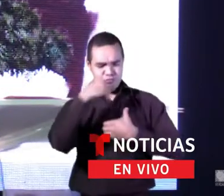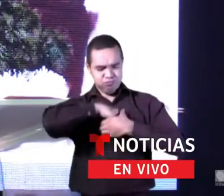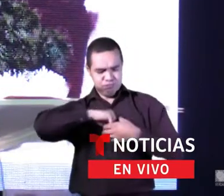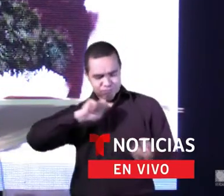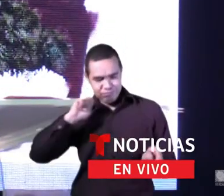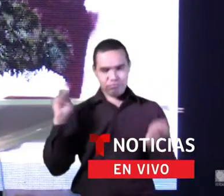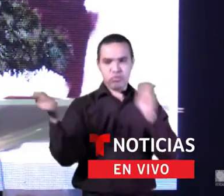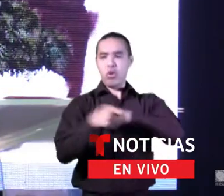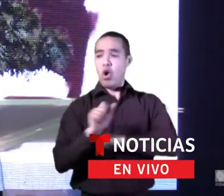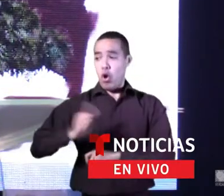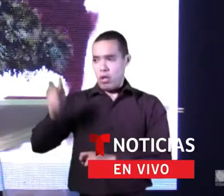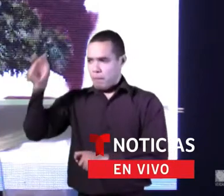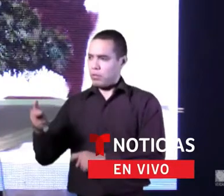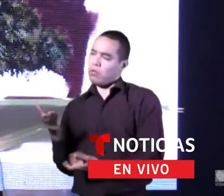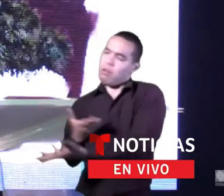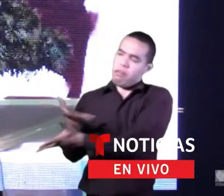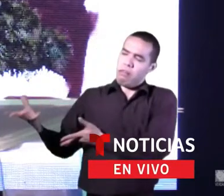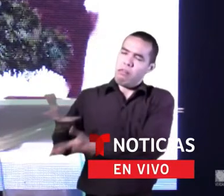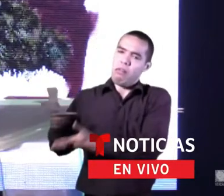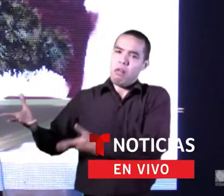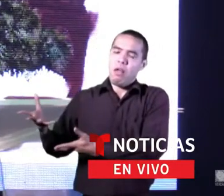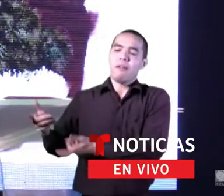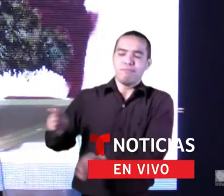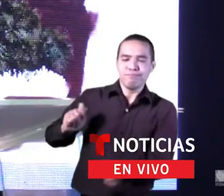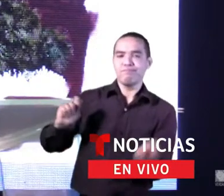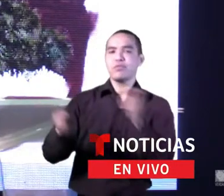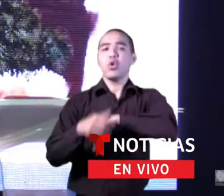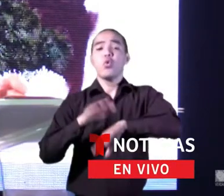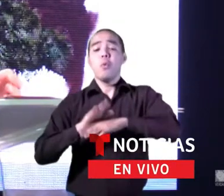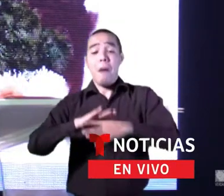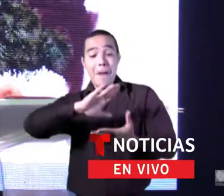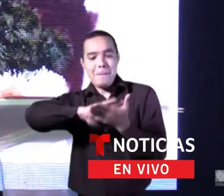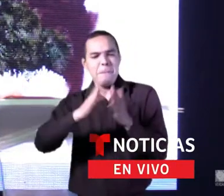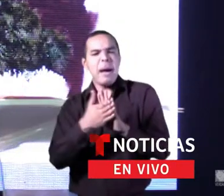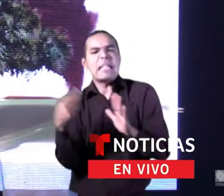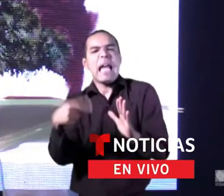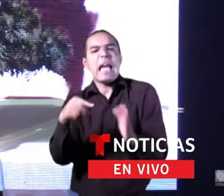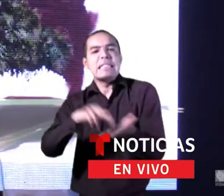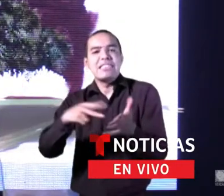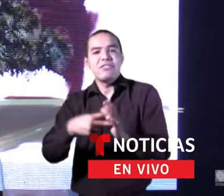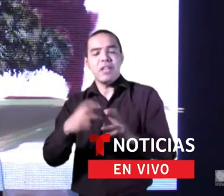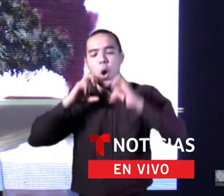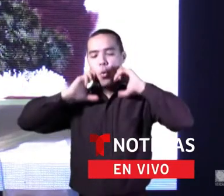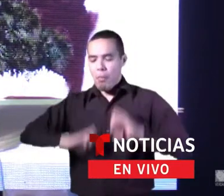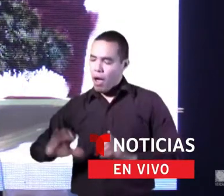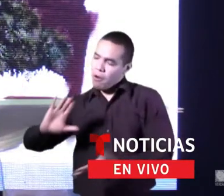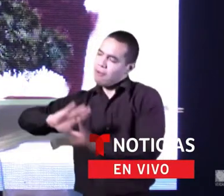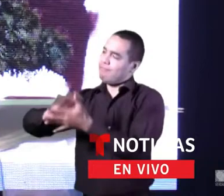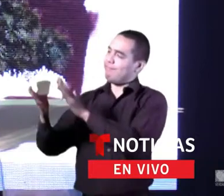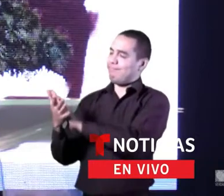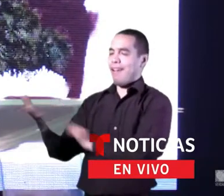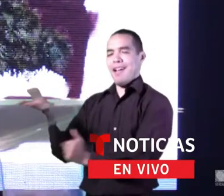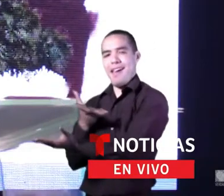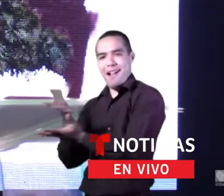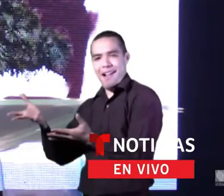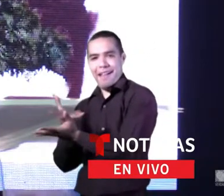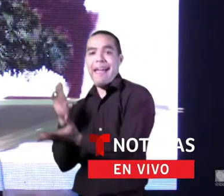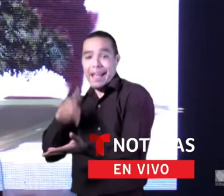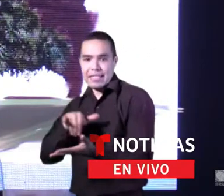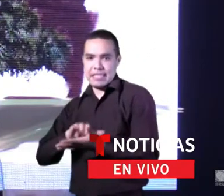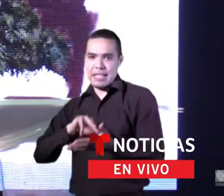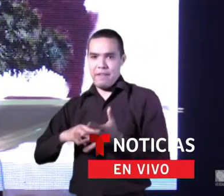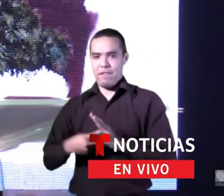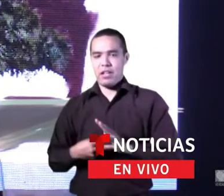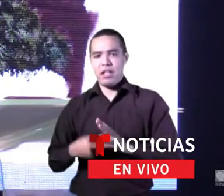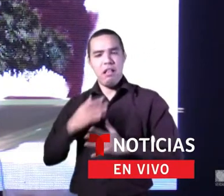con el otro porque la paz es ante todo una relación humana por eso hoy